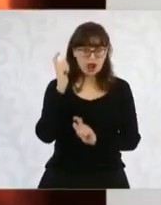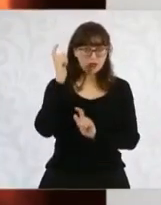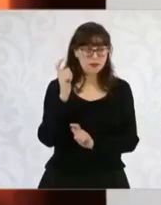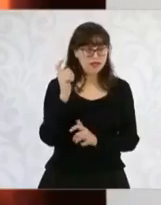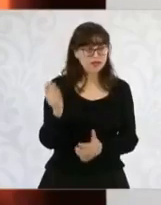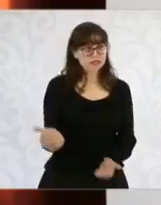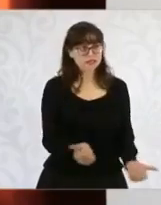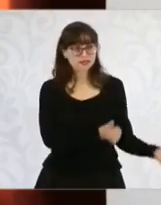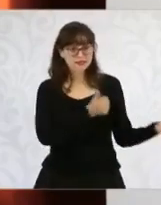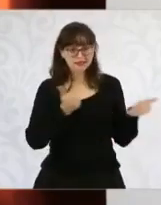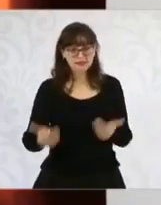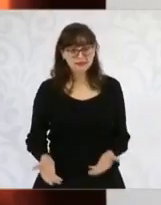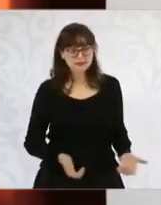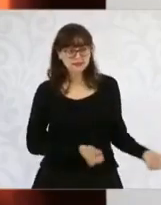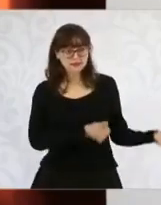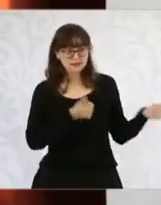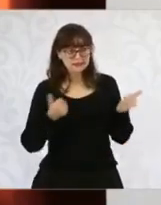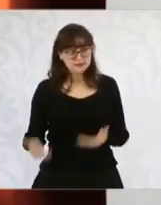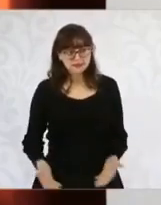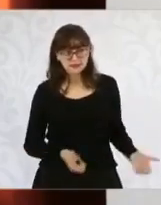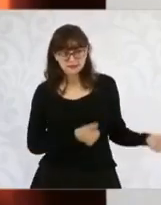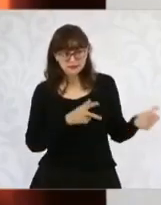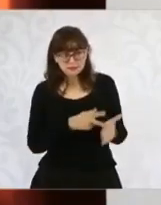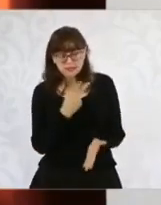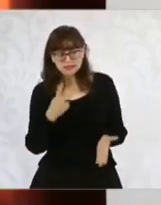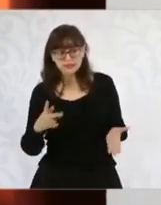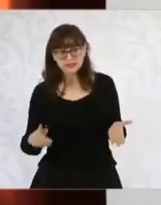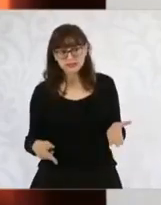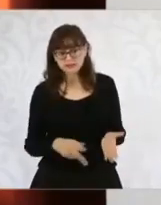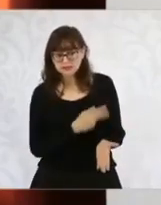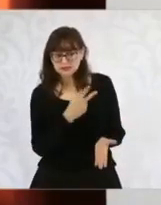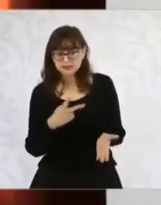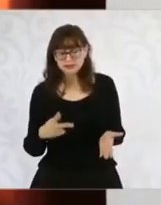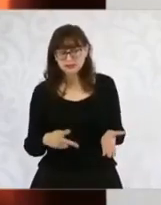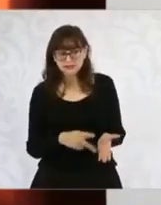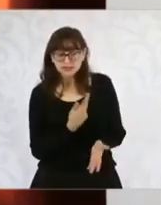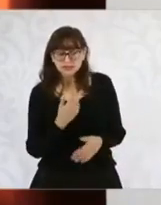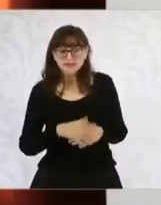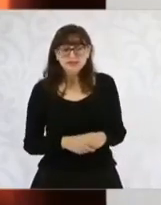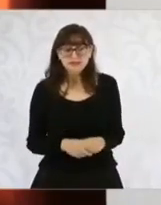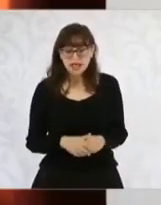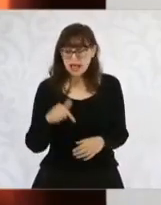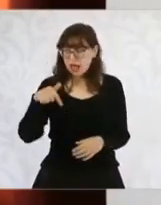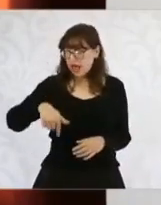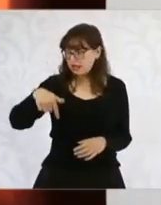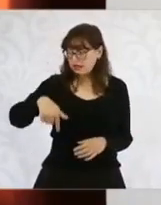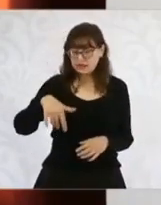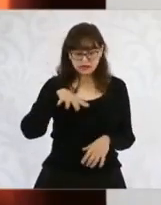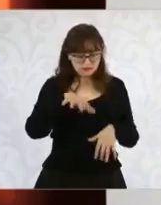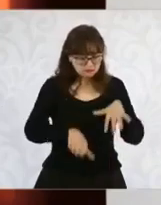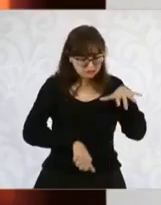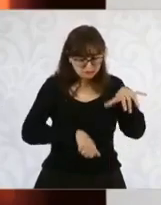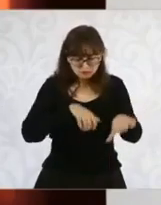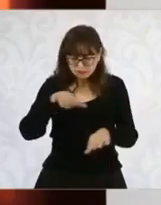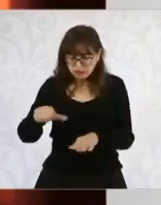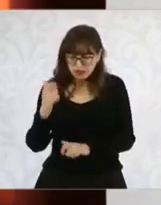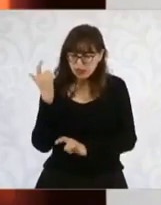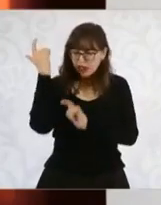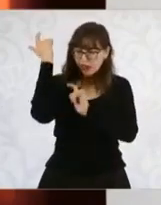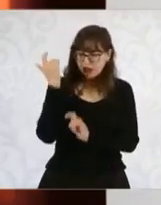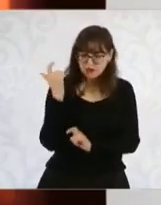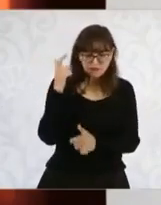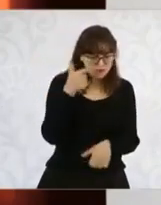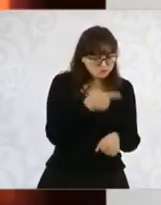desde los Estados Unidos el 70 por de las armas ilegales incautadas delincuentes en